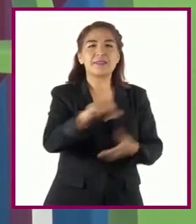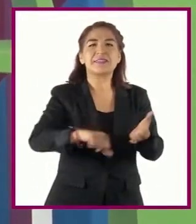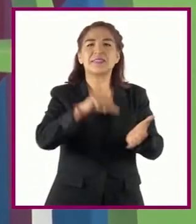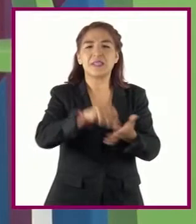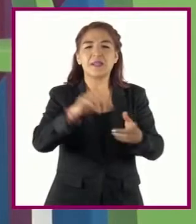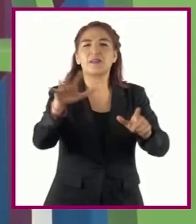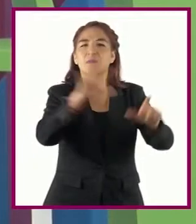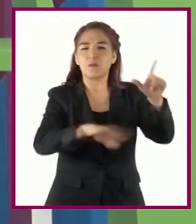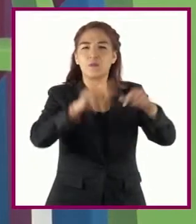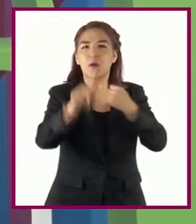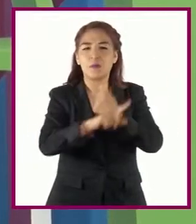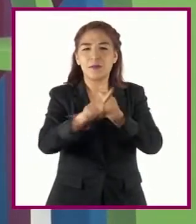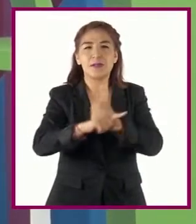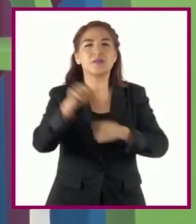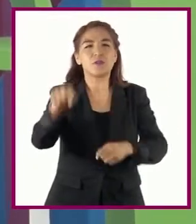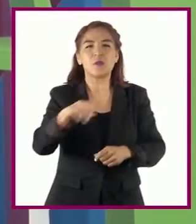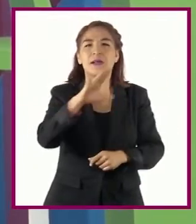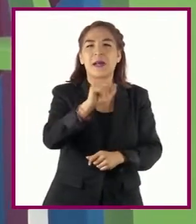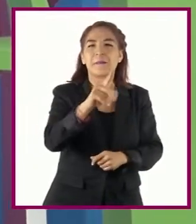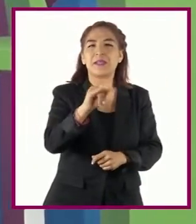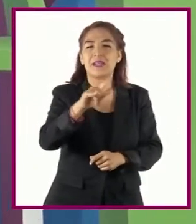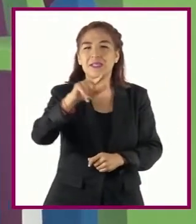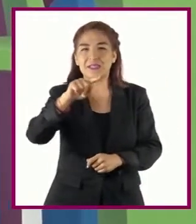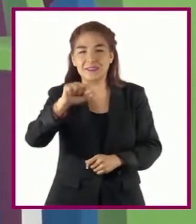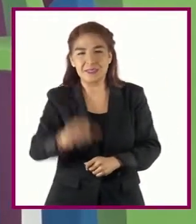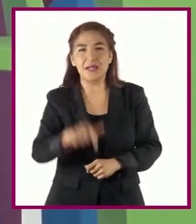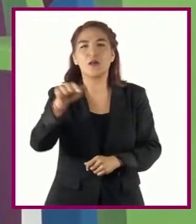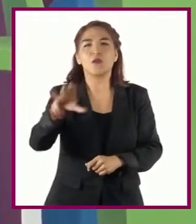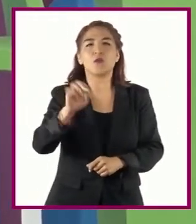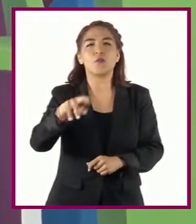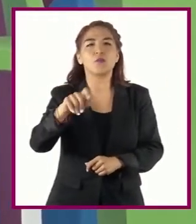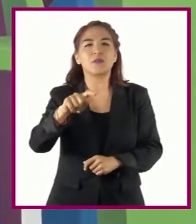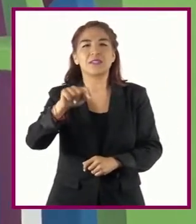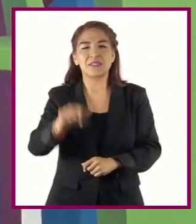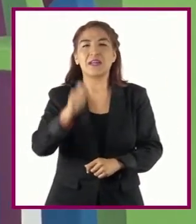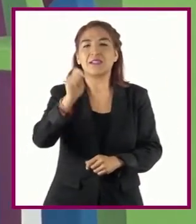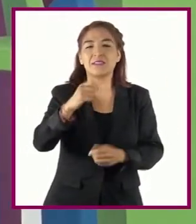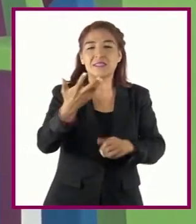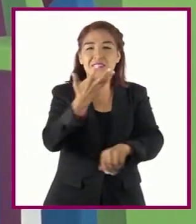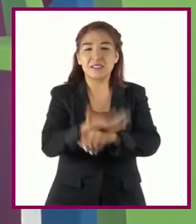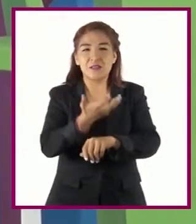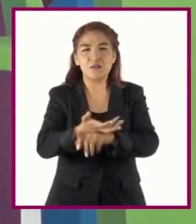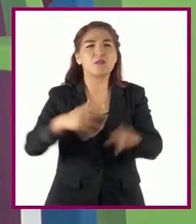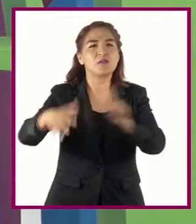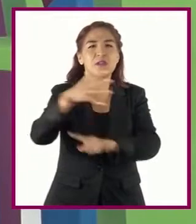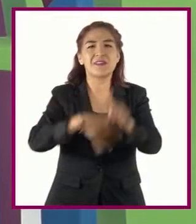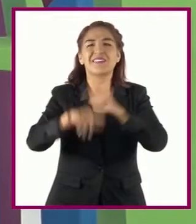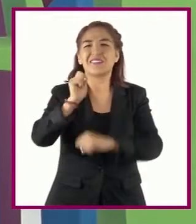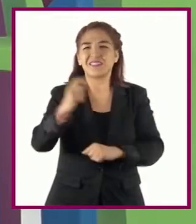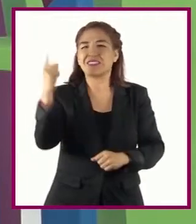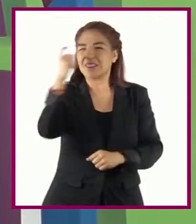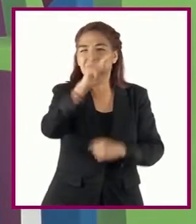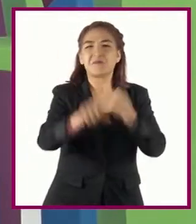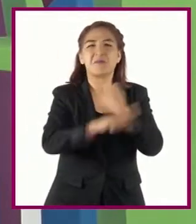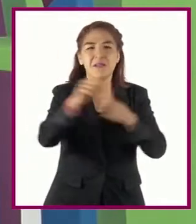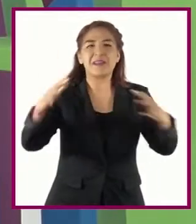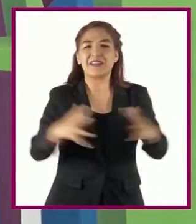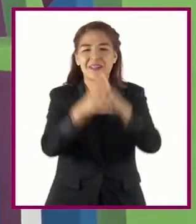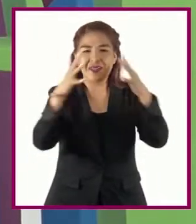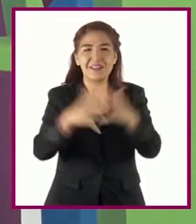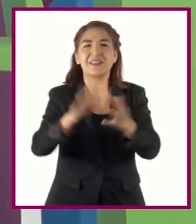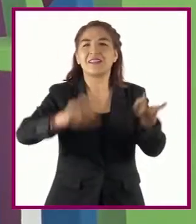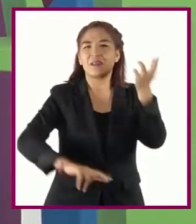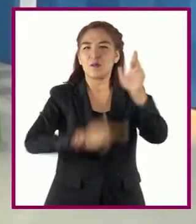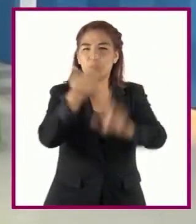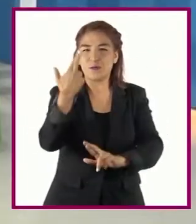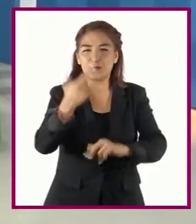tendencias comunistas y las capitalistas financiadas por los Estados Unidos de América desencadenaron cruentas guerras civiles y